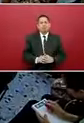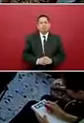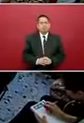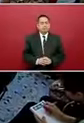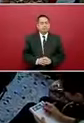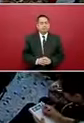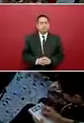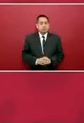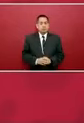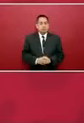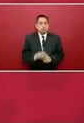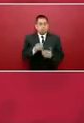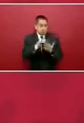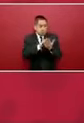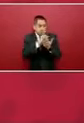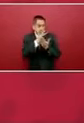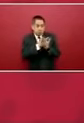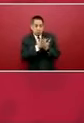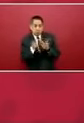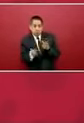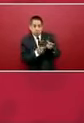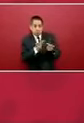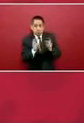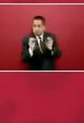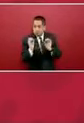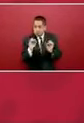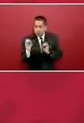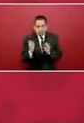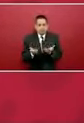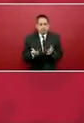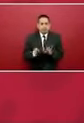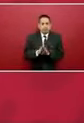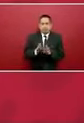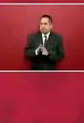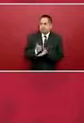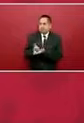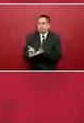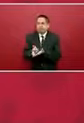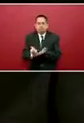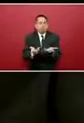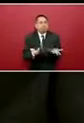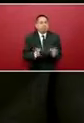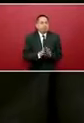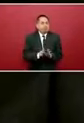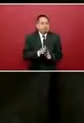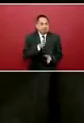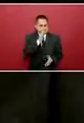Si no tenemos esos censos, pues ¿cómo dispersamos los fondos?